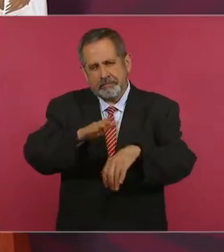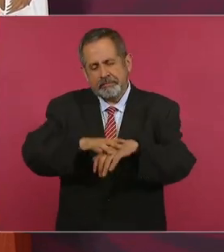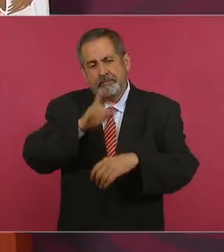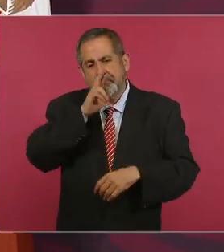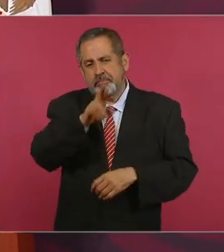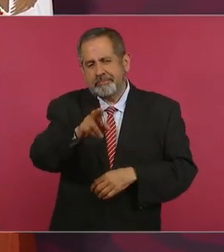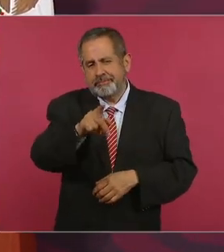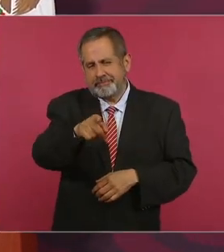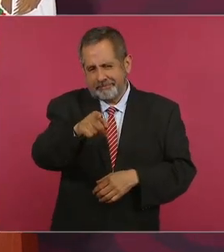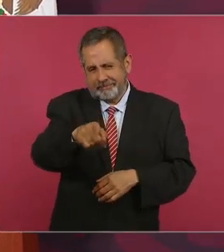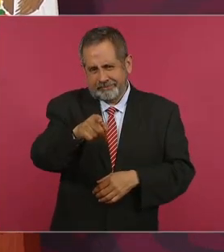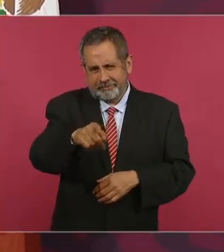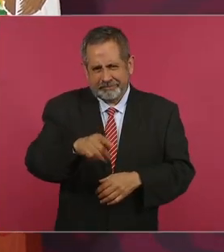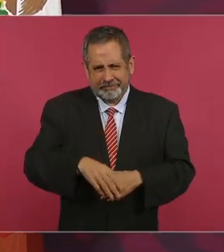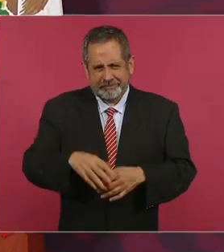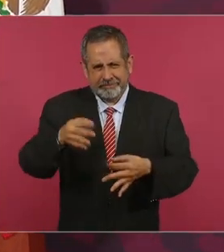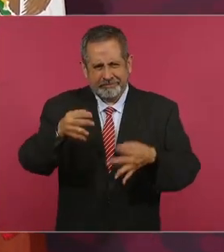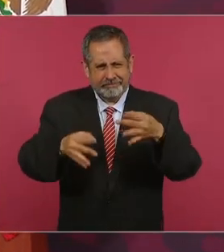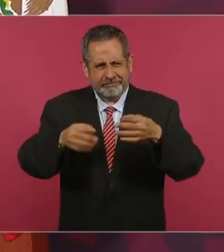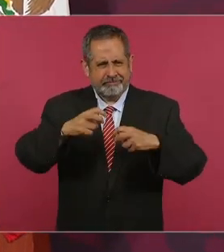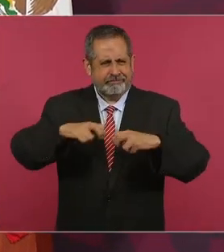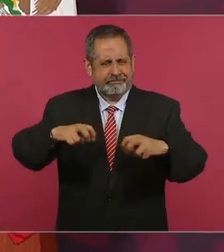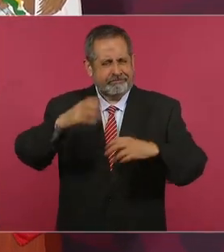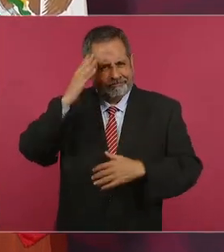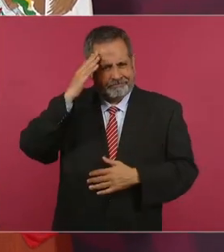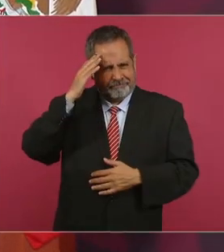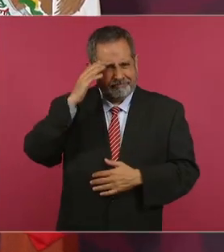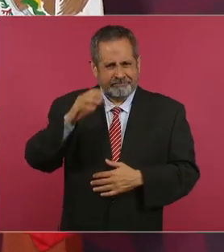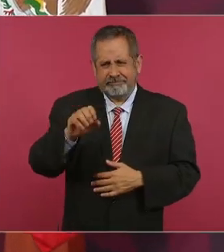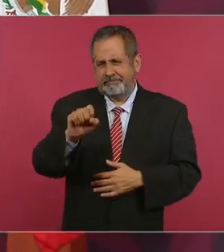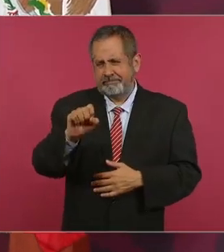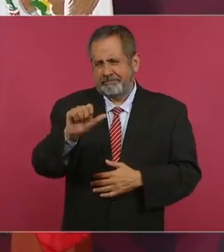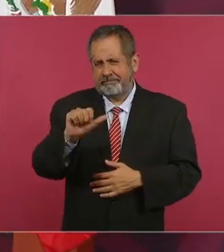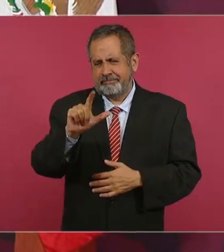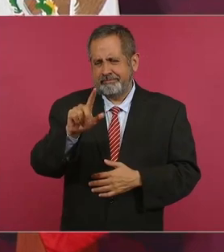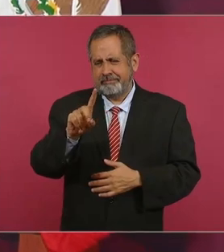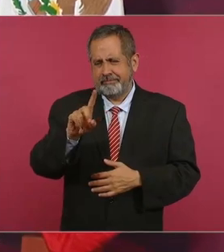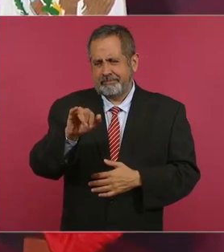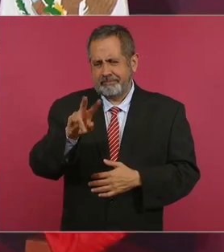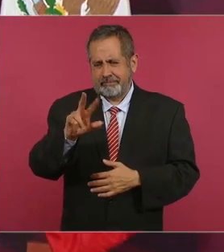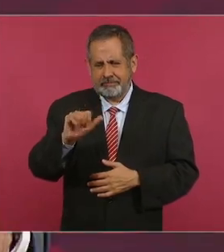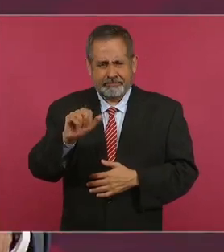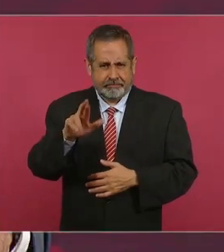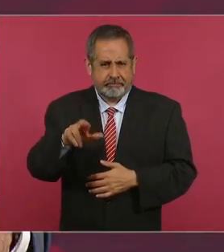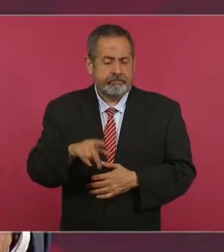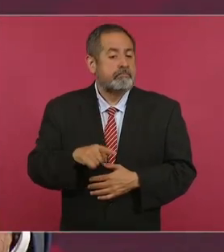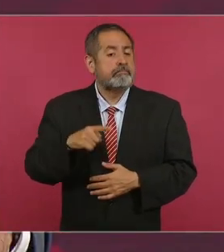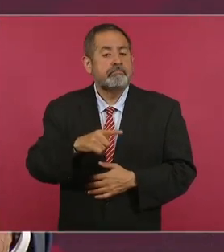del ministro Saldívar. Presentó